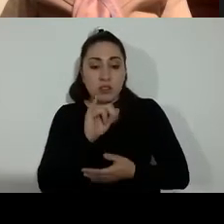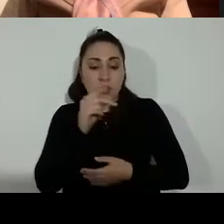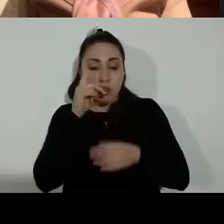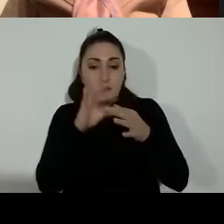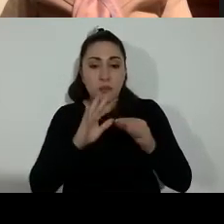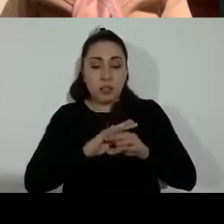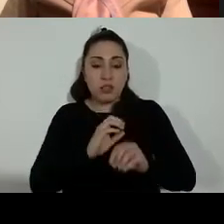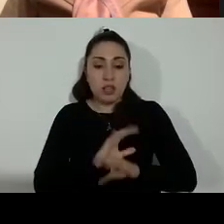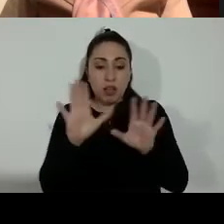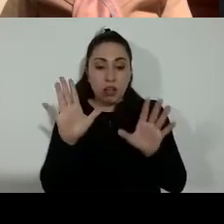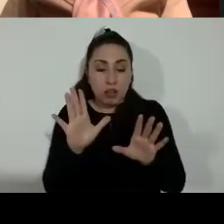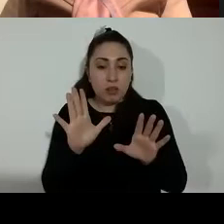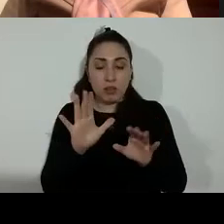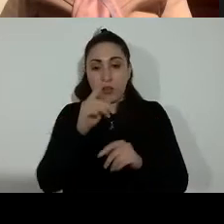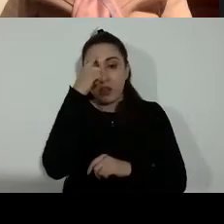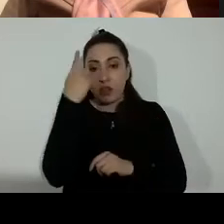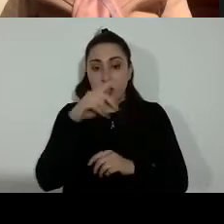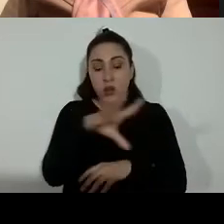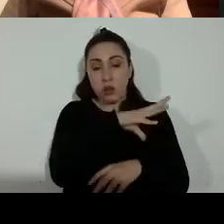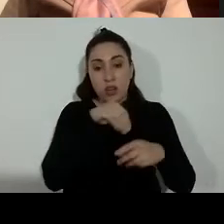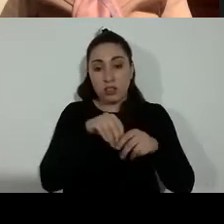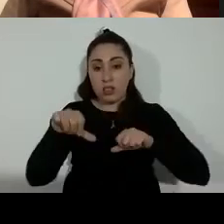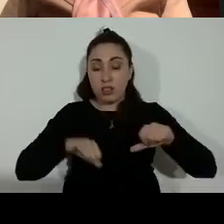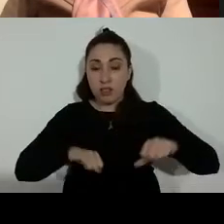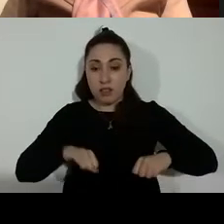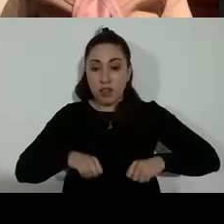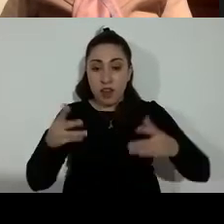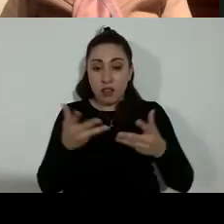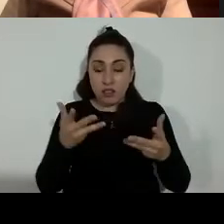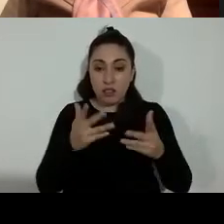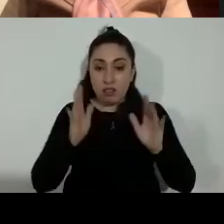poner el transitorio que todas las actividades que se han hecho